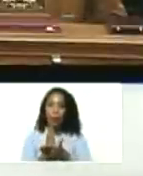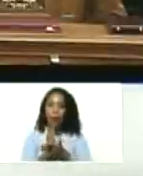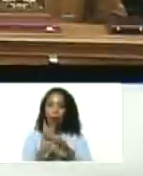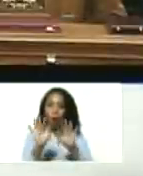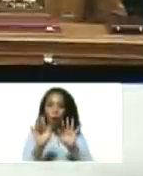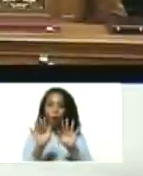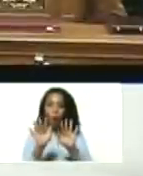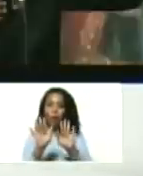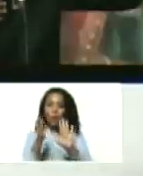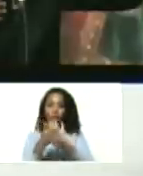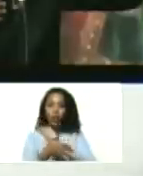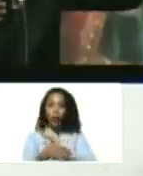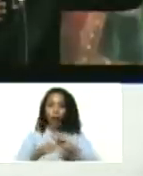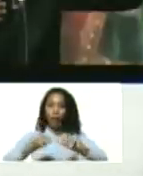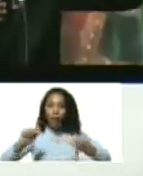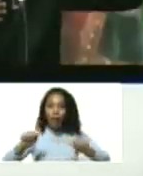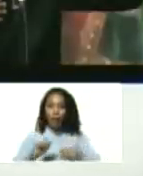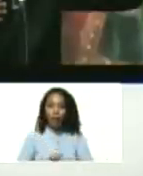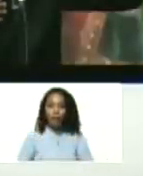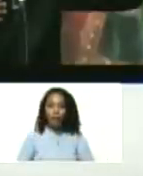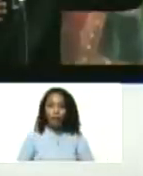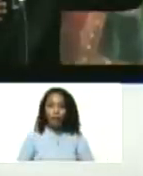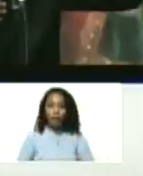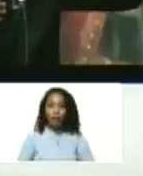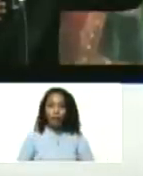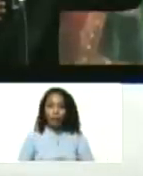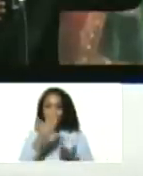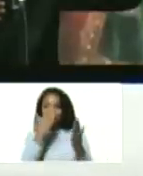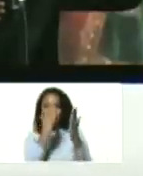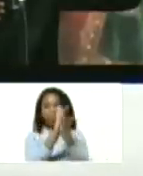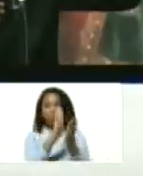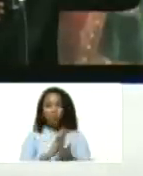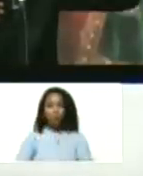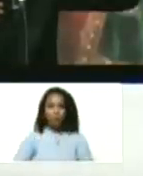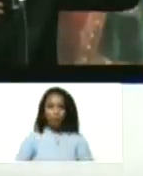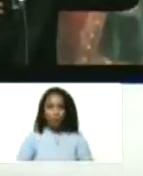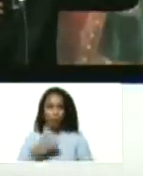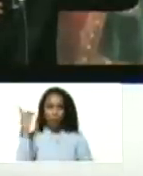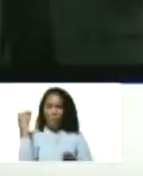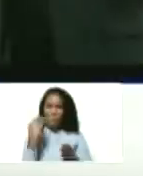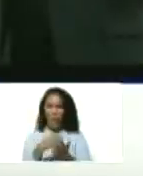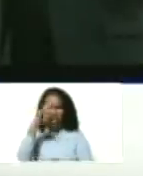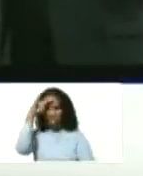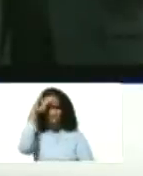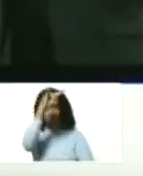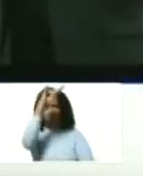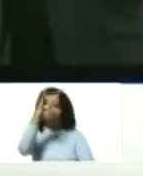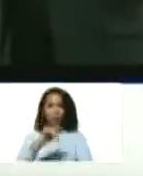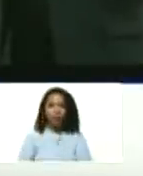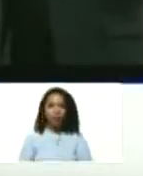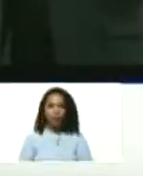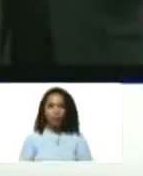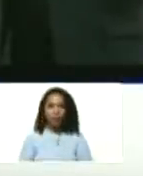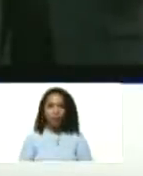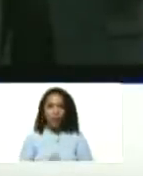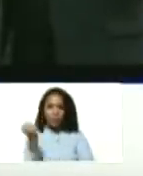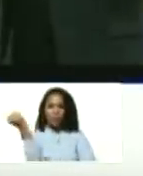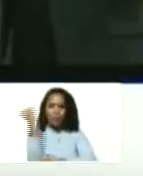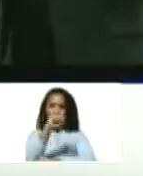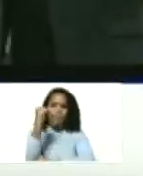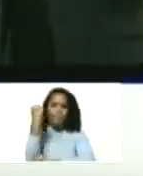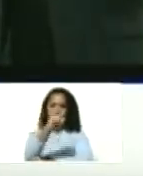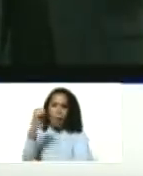siempre con humildad enfrentando mil demonios y derrotando los